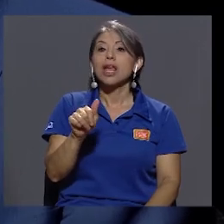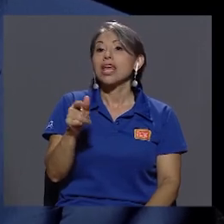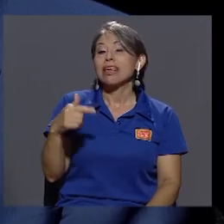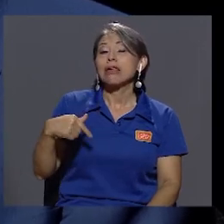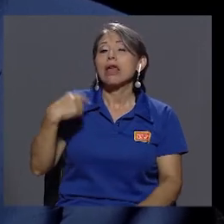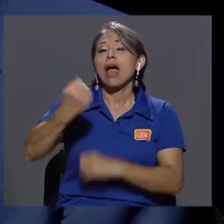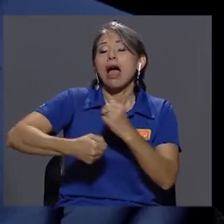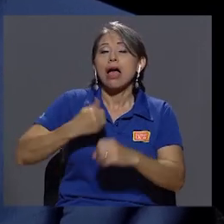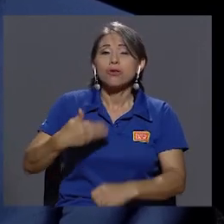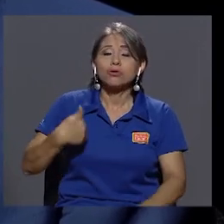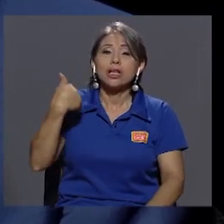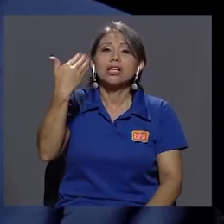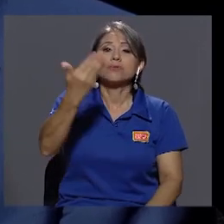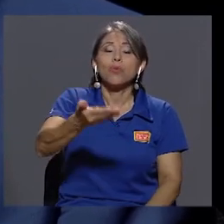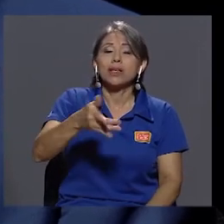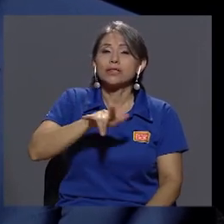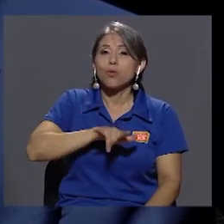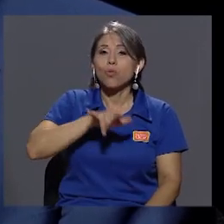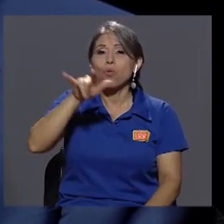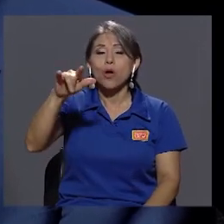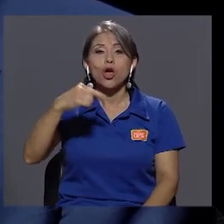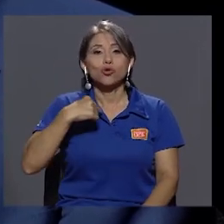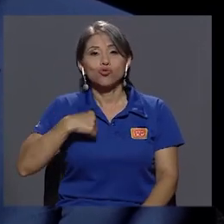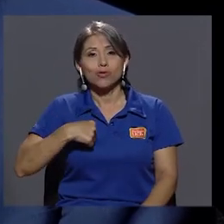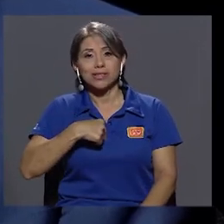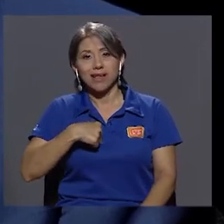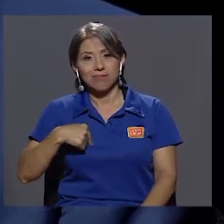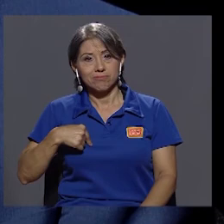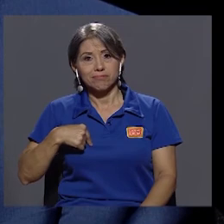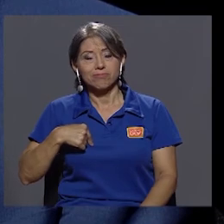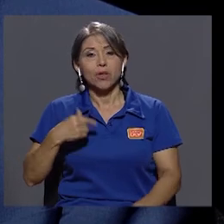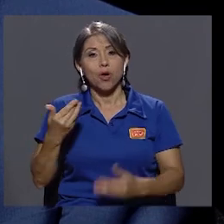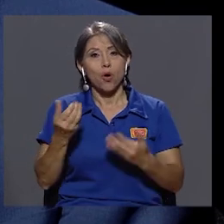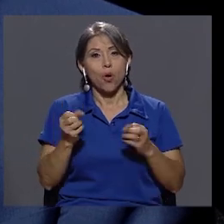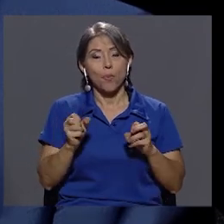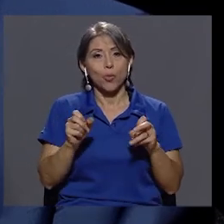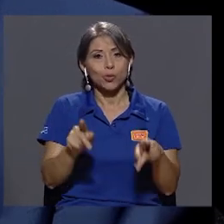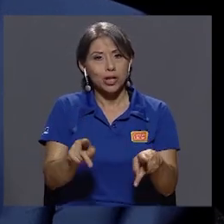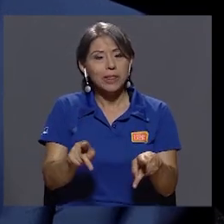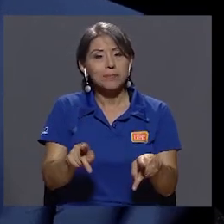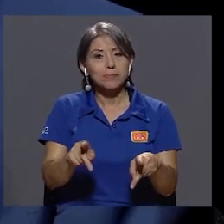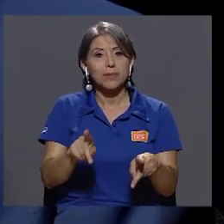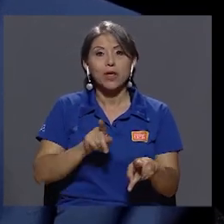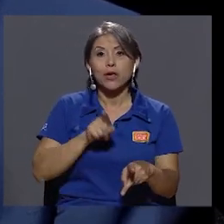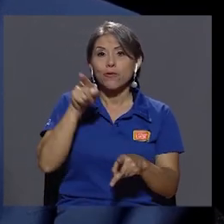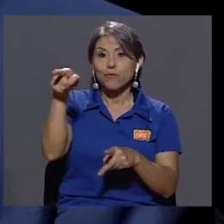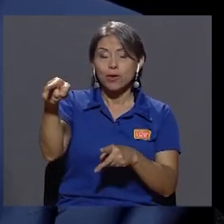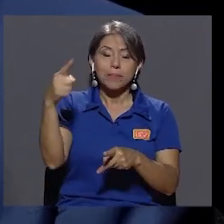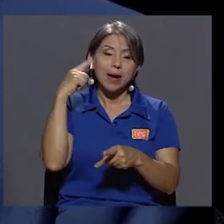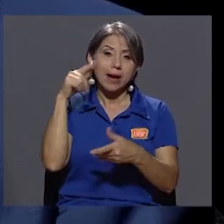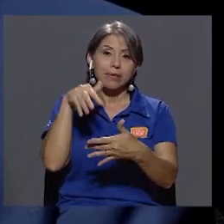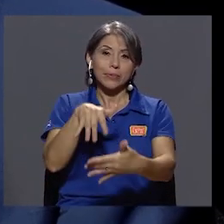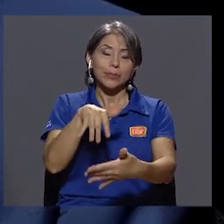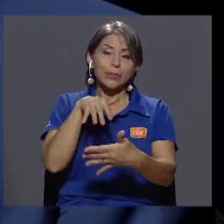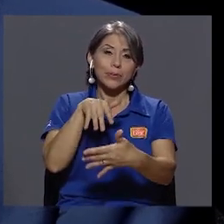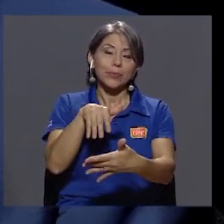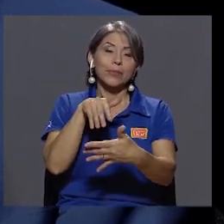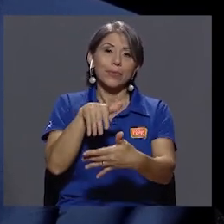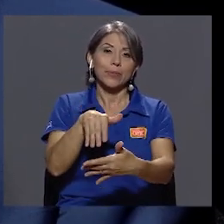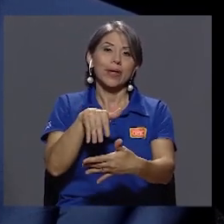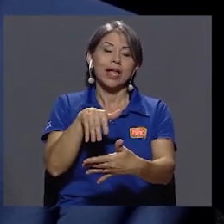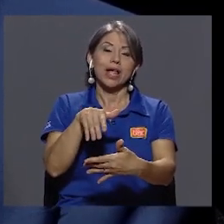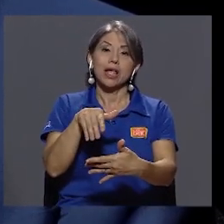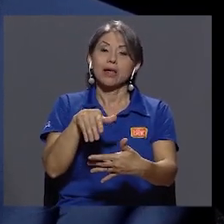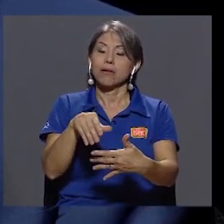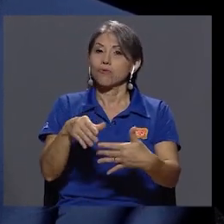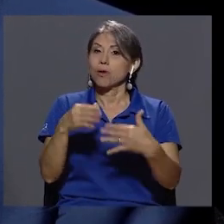suiza obra que se representó una oportunidad y fui a sacar este ese ese estudio